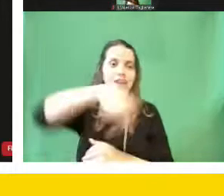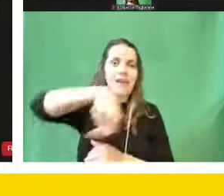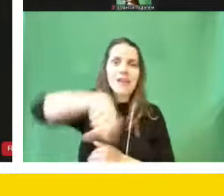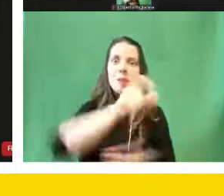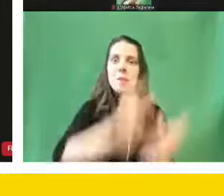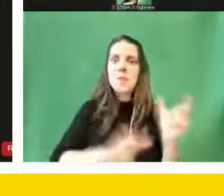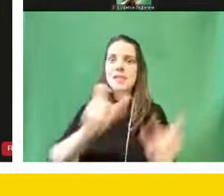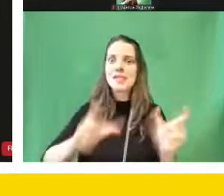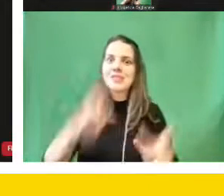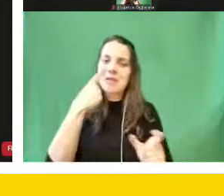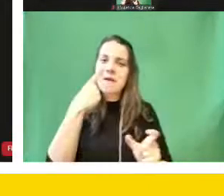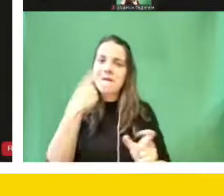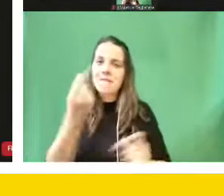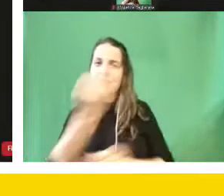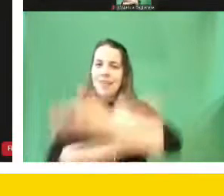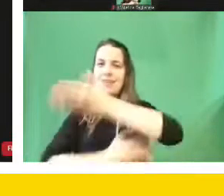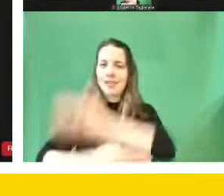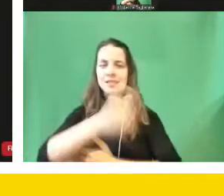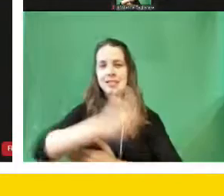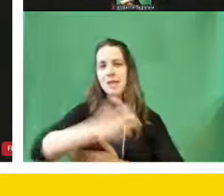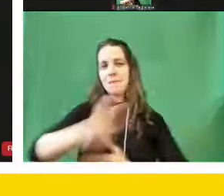barreras y se las chocan todos los días.